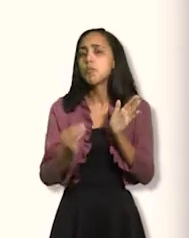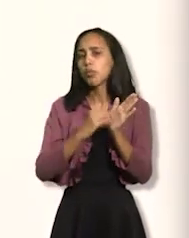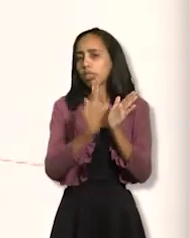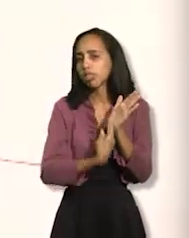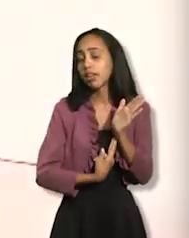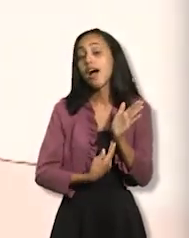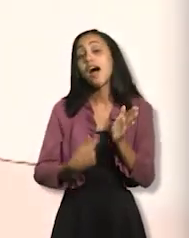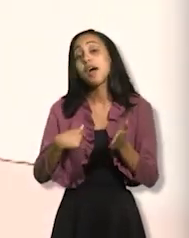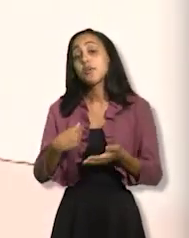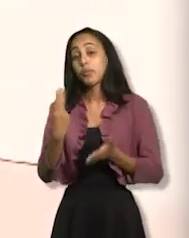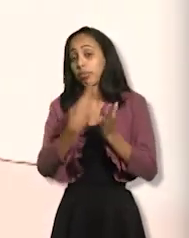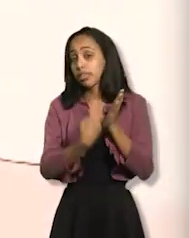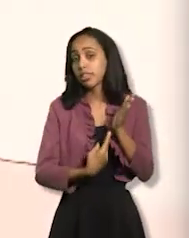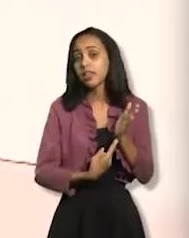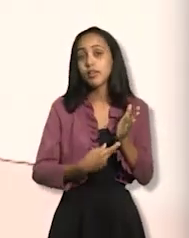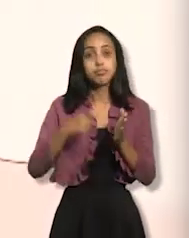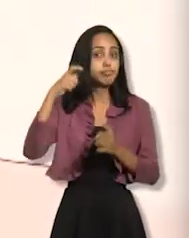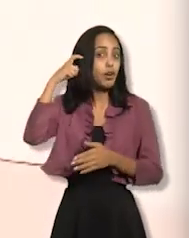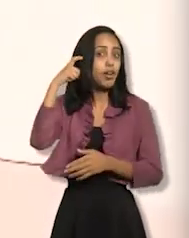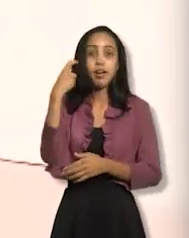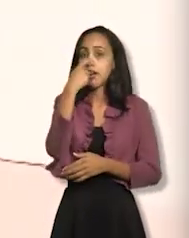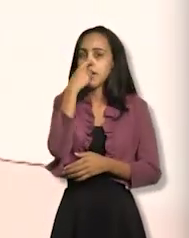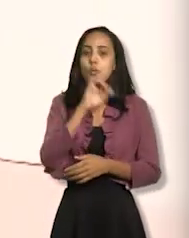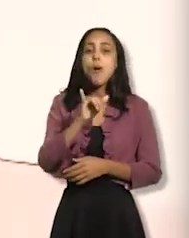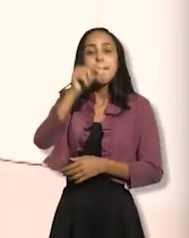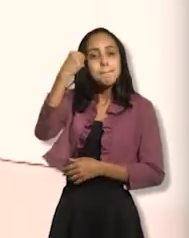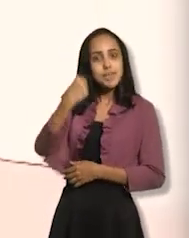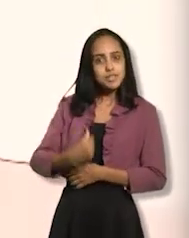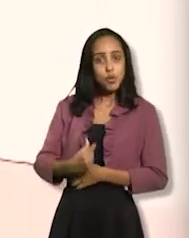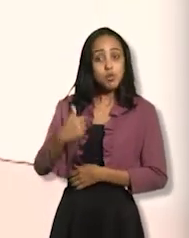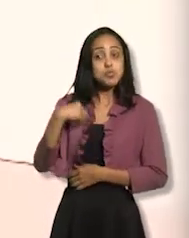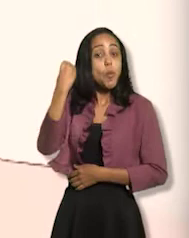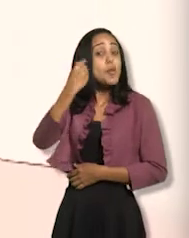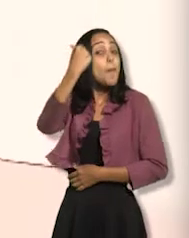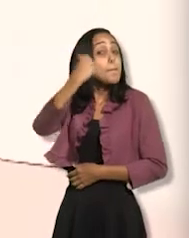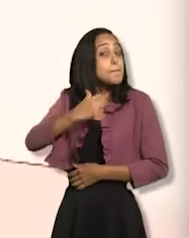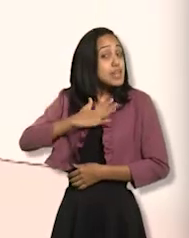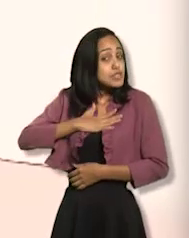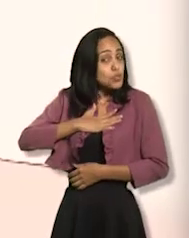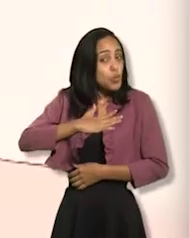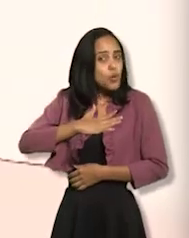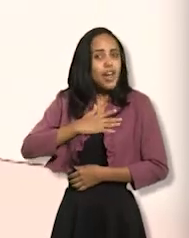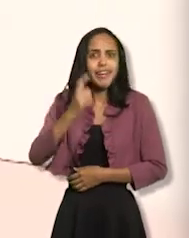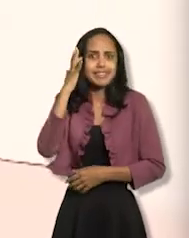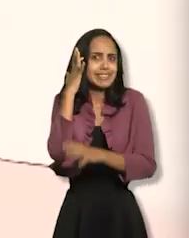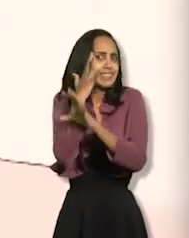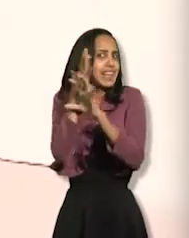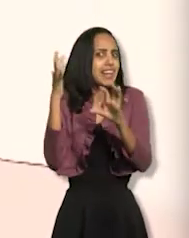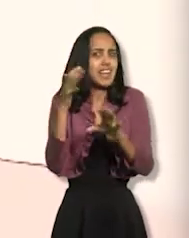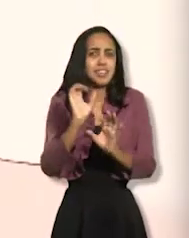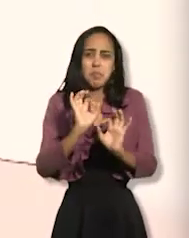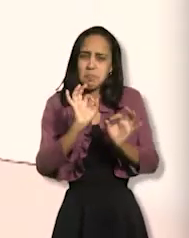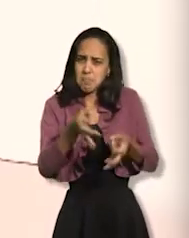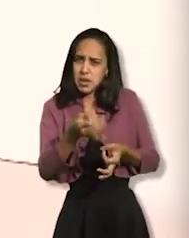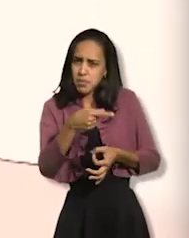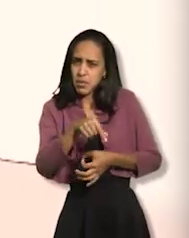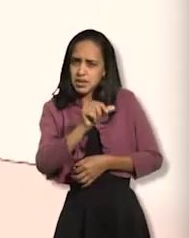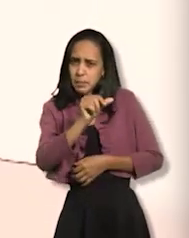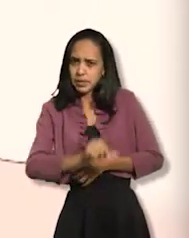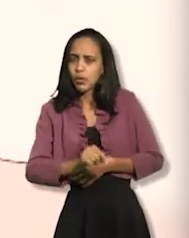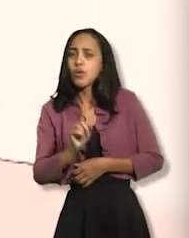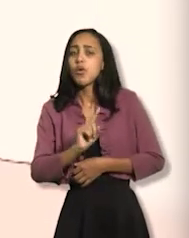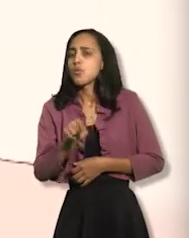pongo nariz y orejas, son gente Y la gente creo yo que es muy inteligente Para que les pase